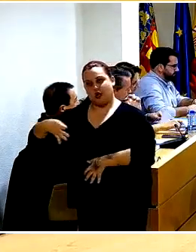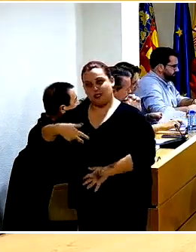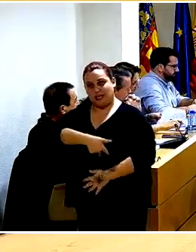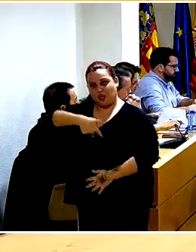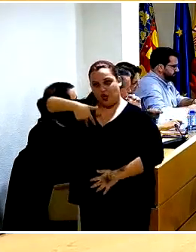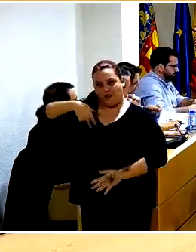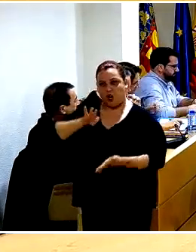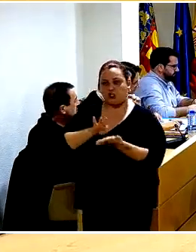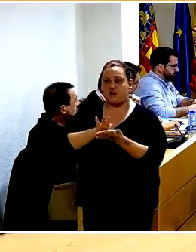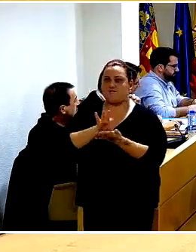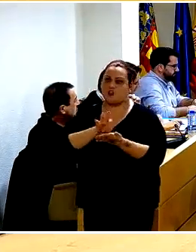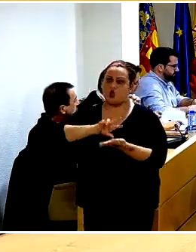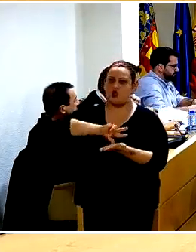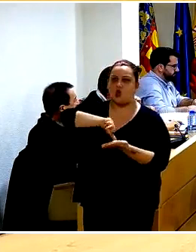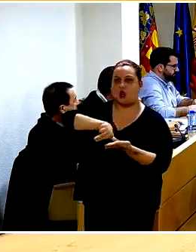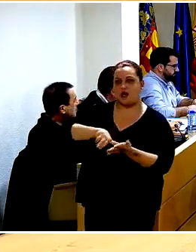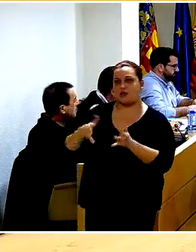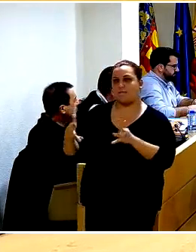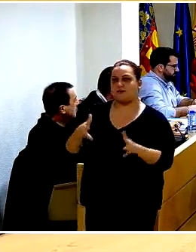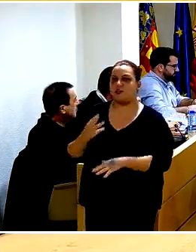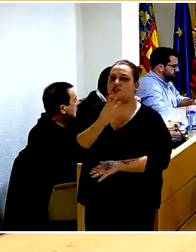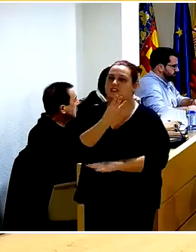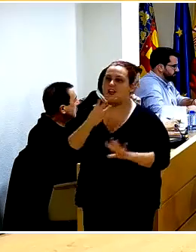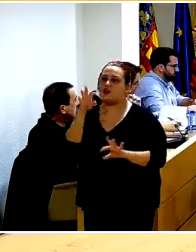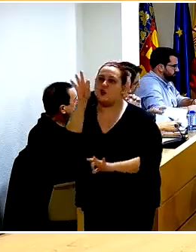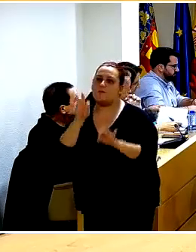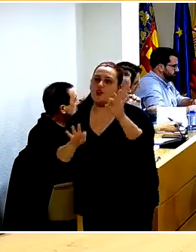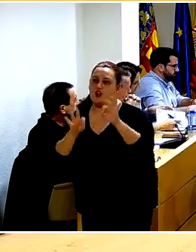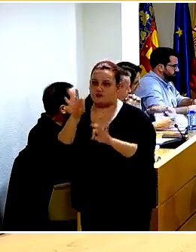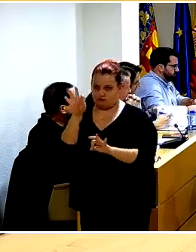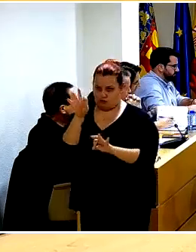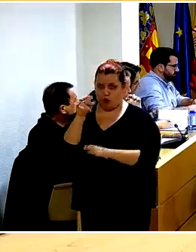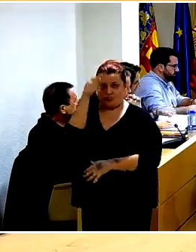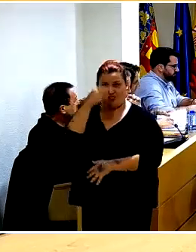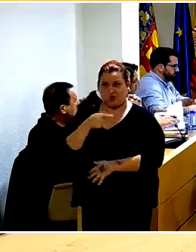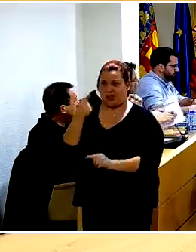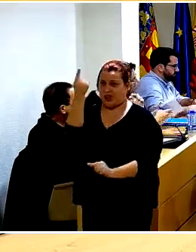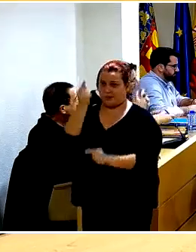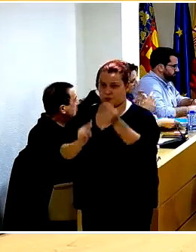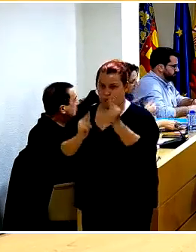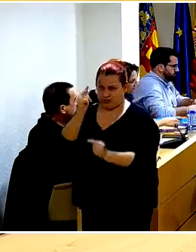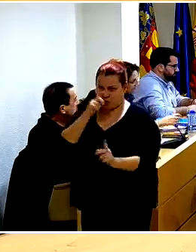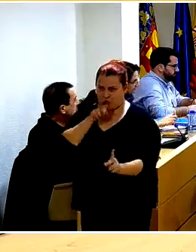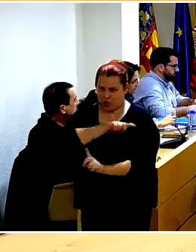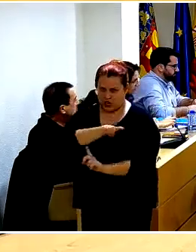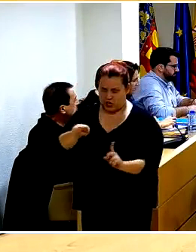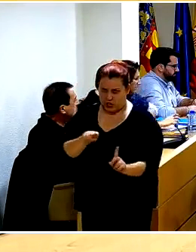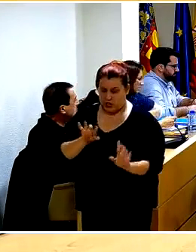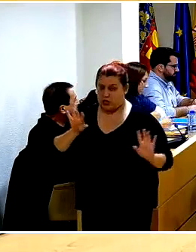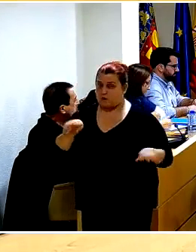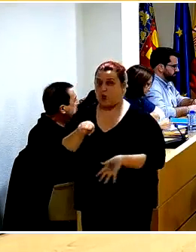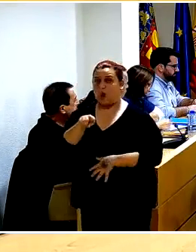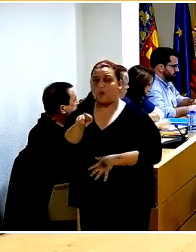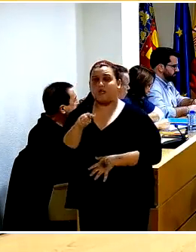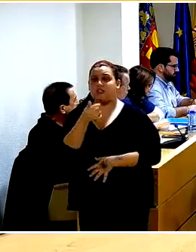servicios municipales tendría que rondar sobre el 38% de la totalidad del gasto del presupuesto. Pero ustedes tienen un